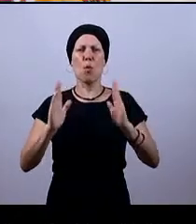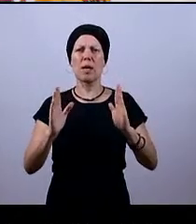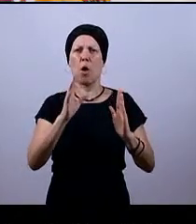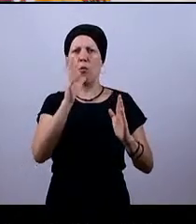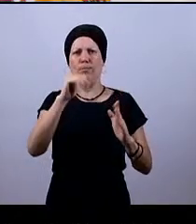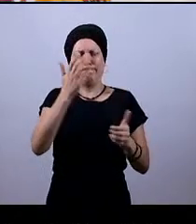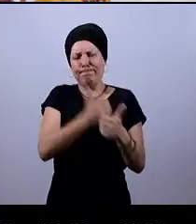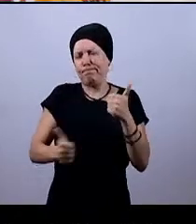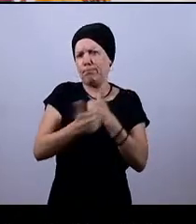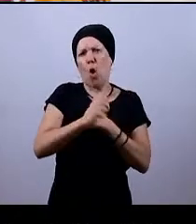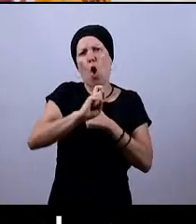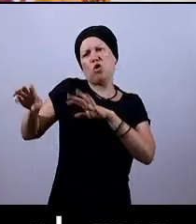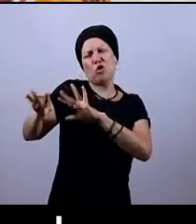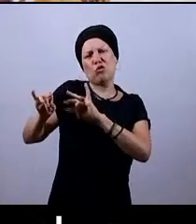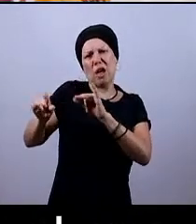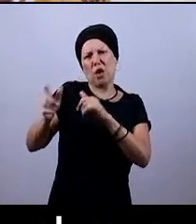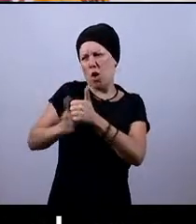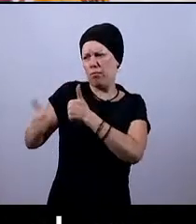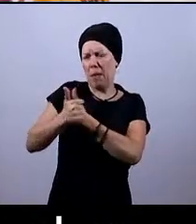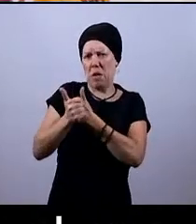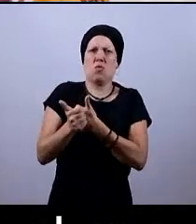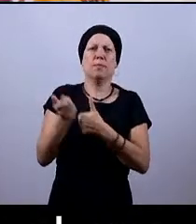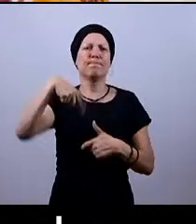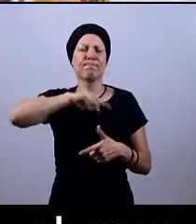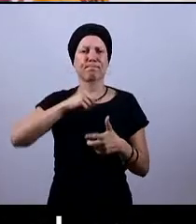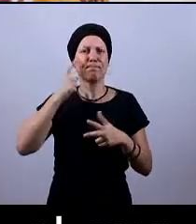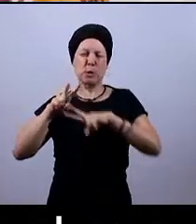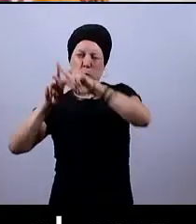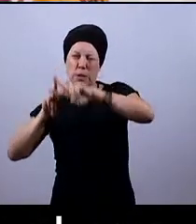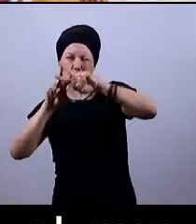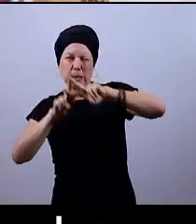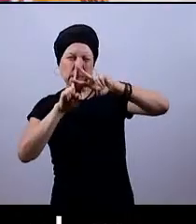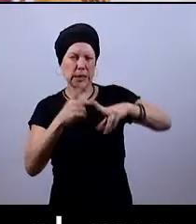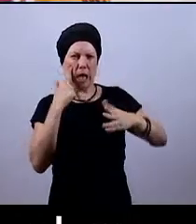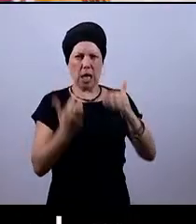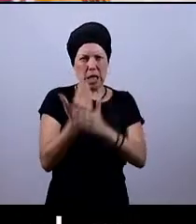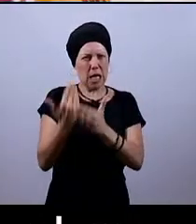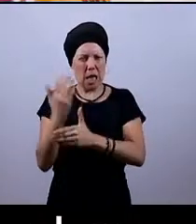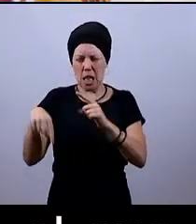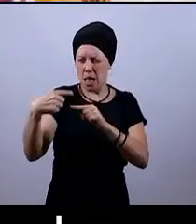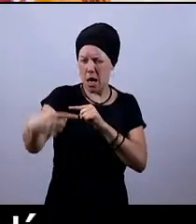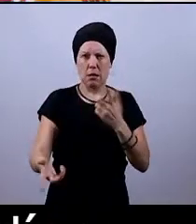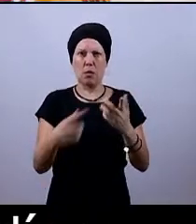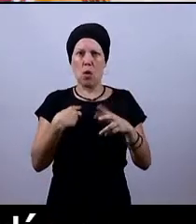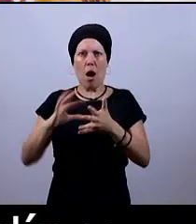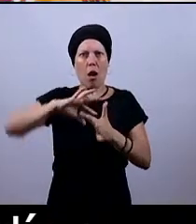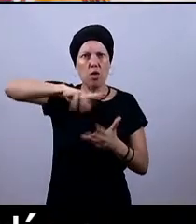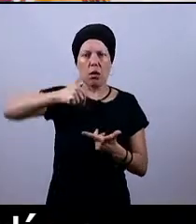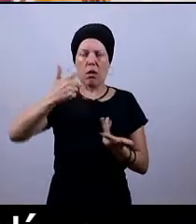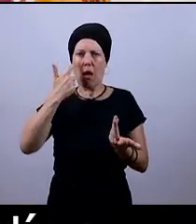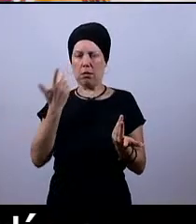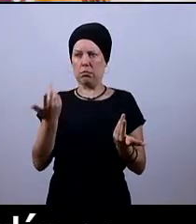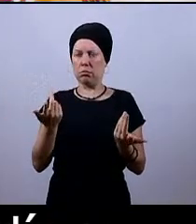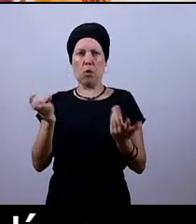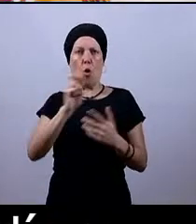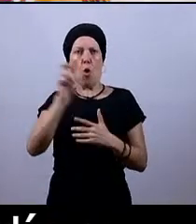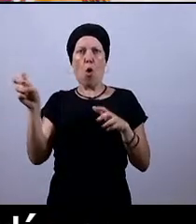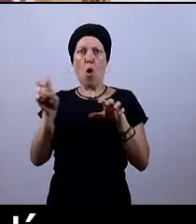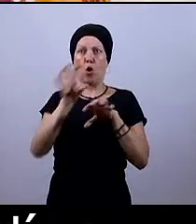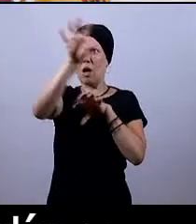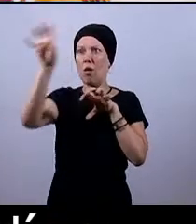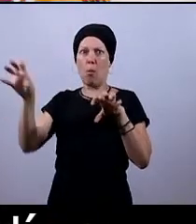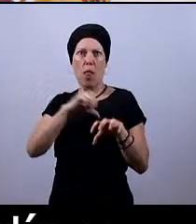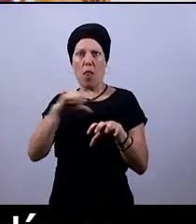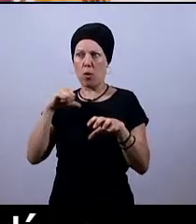otros territorios, en el que estamos examinando cada día y viendo cada día en esas noticias cómo se avanza en otras regiones, en